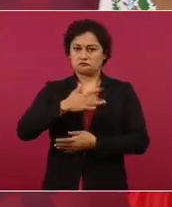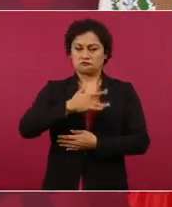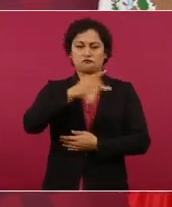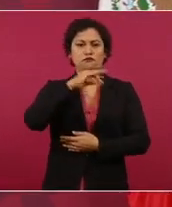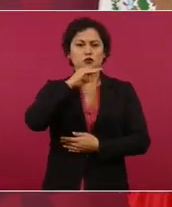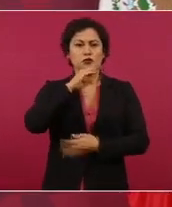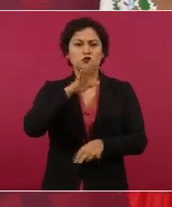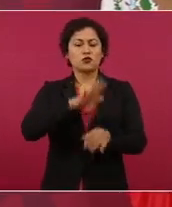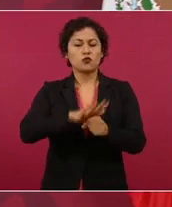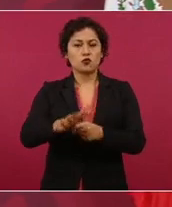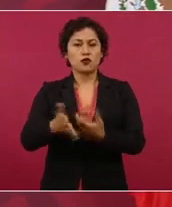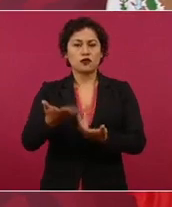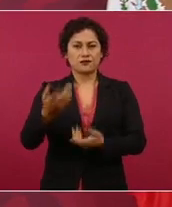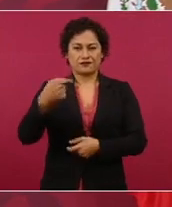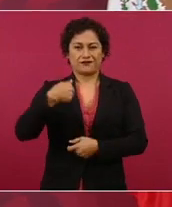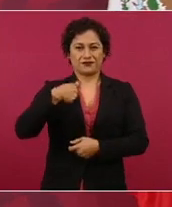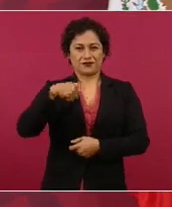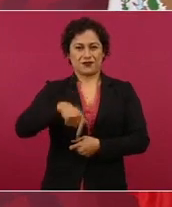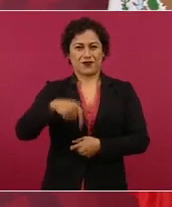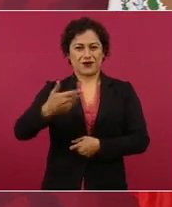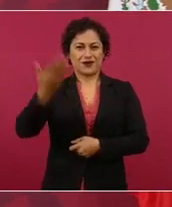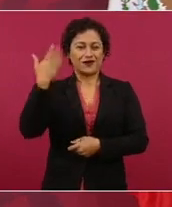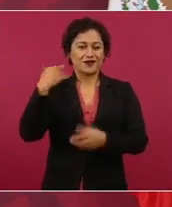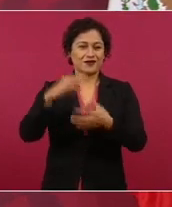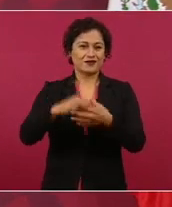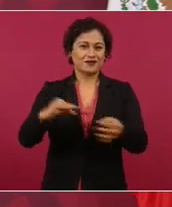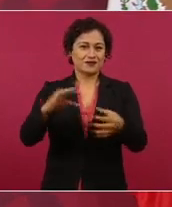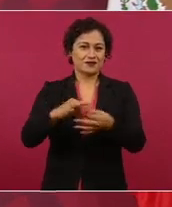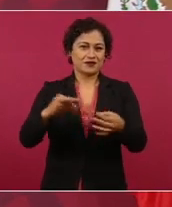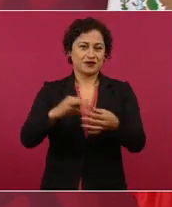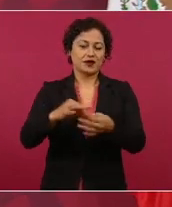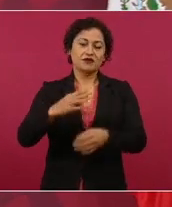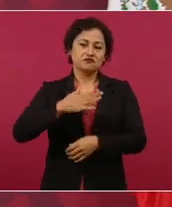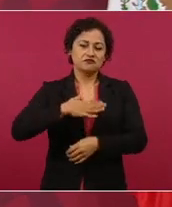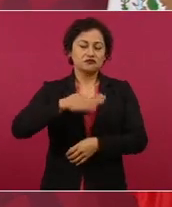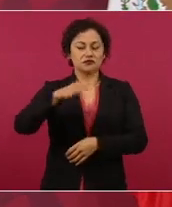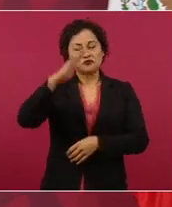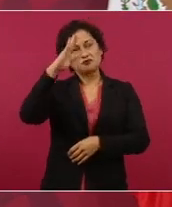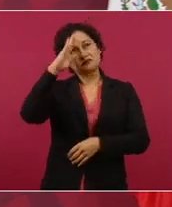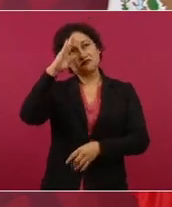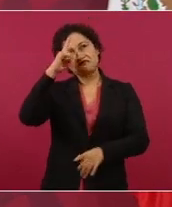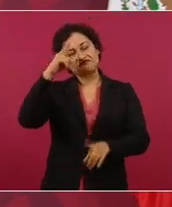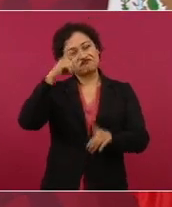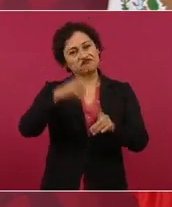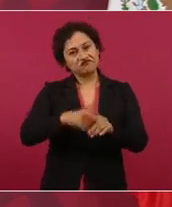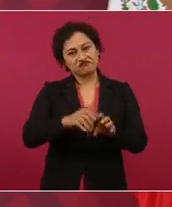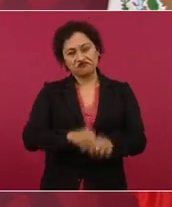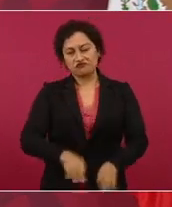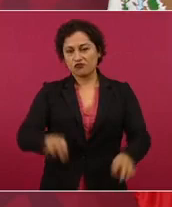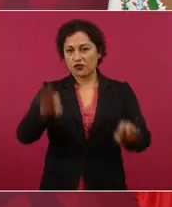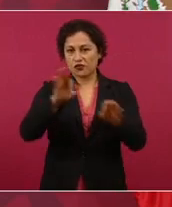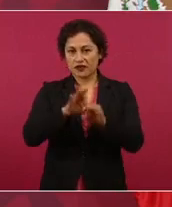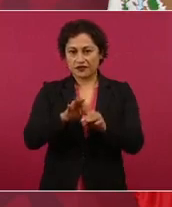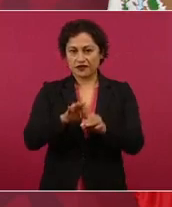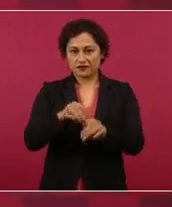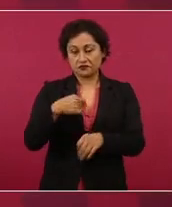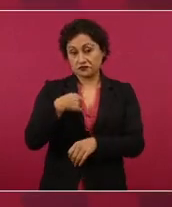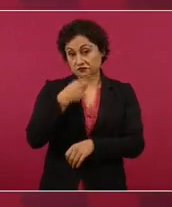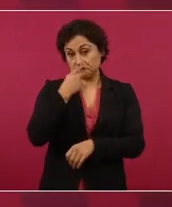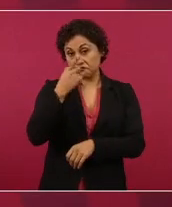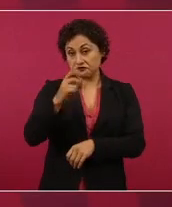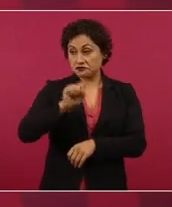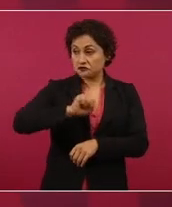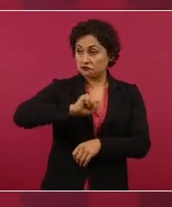hemos dicho cuál era mi preocupación principal en estos tiempos, y dije que la